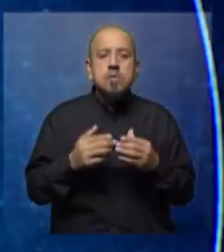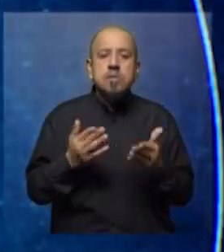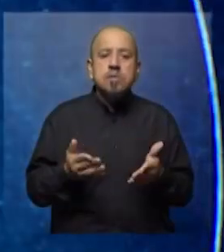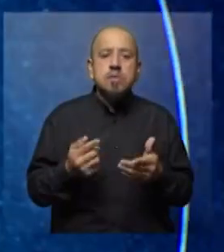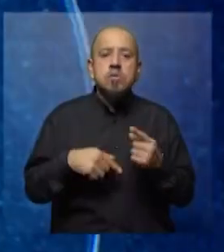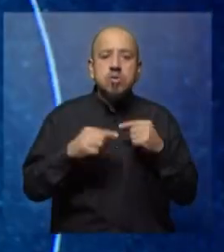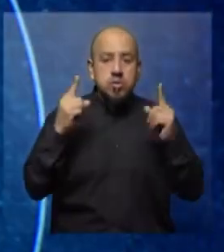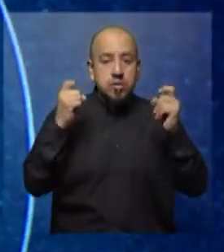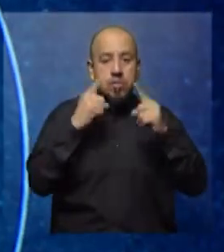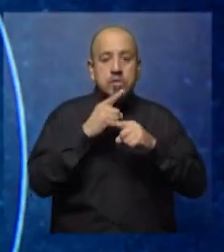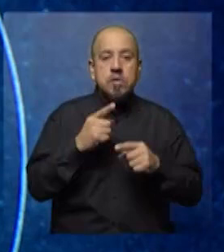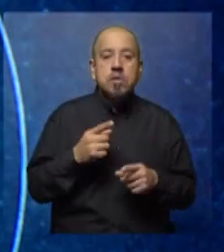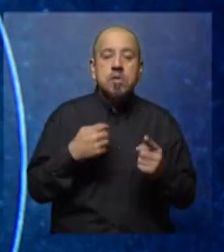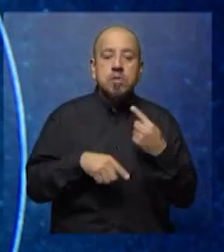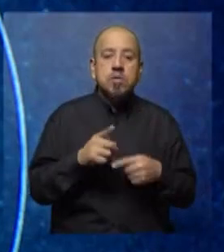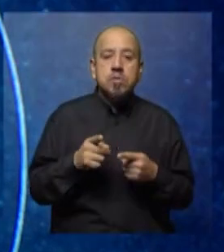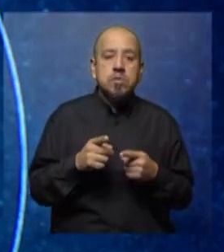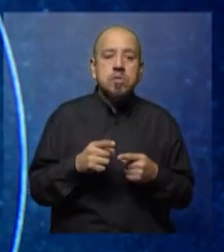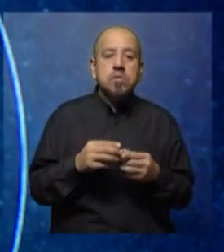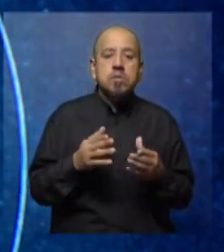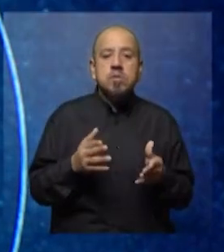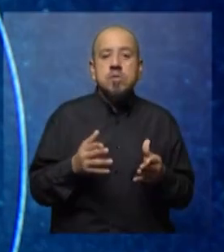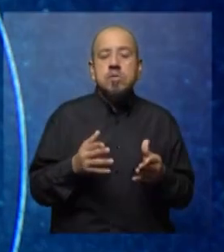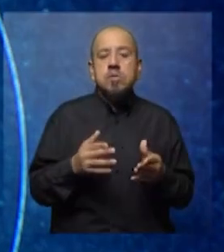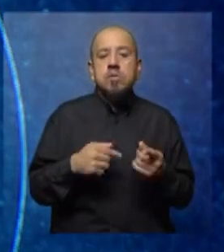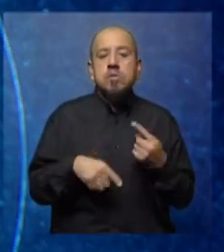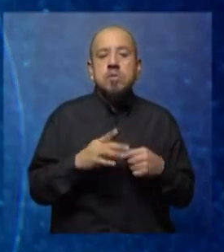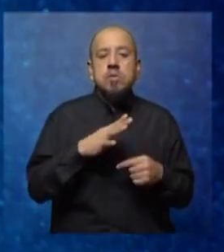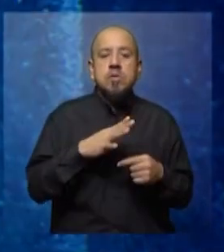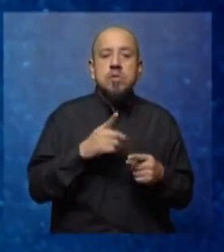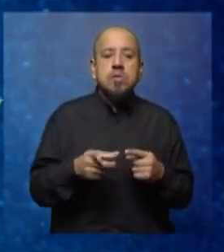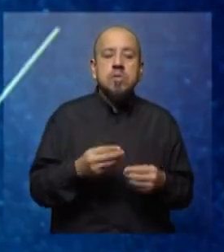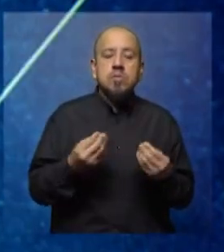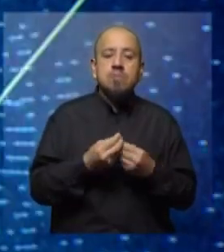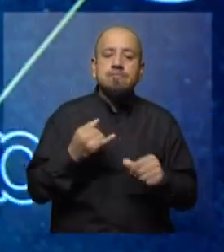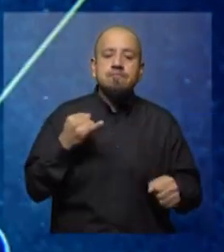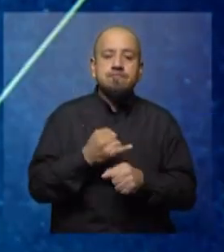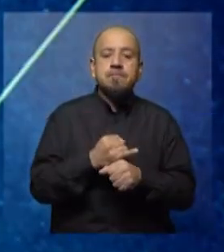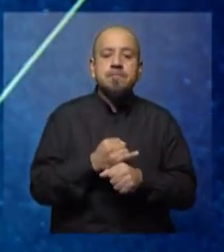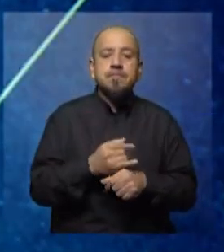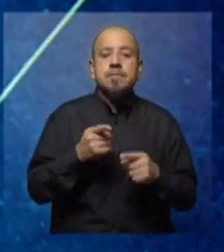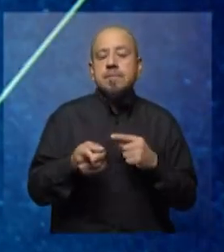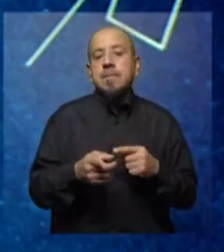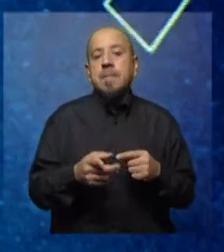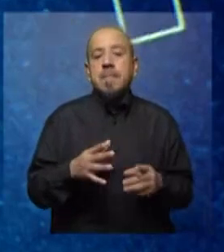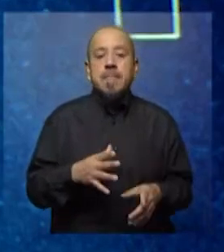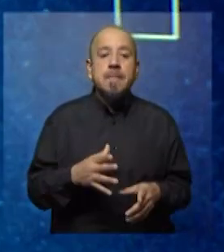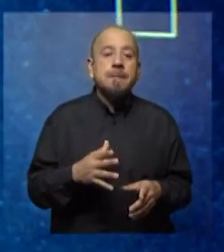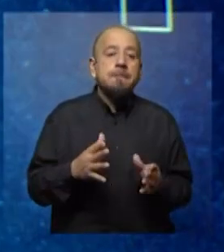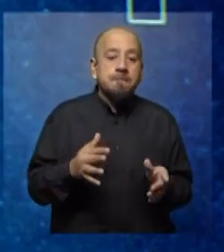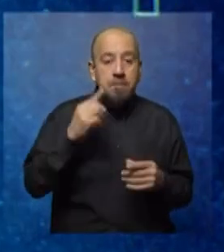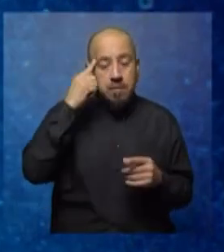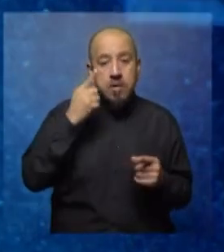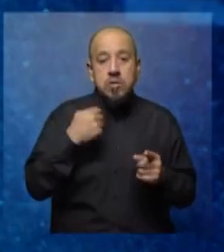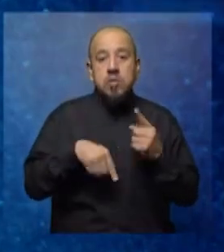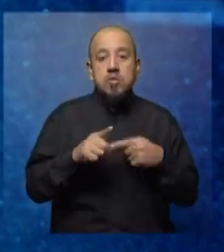difíciles por lo tanto evitemos un montón de errores en los que podemos caer al pensar